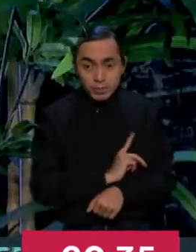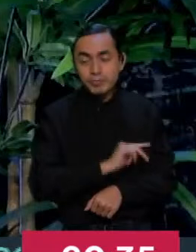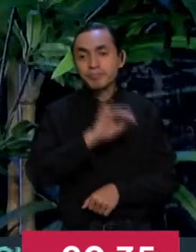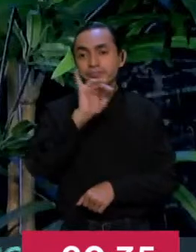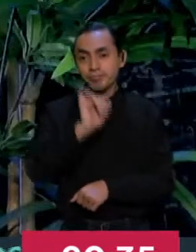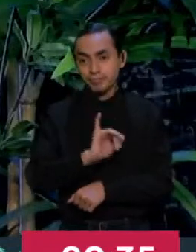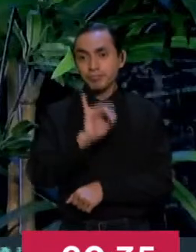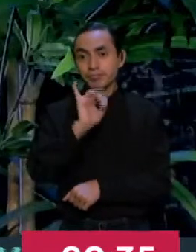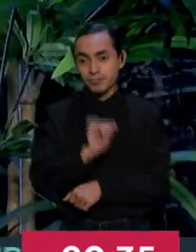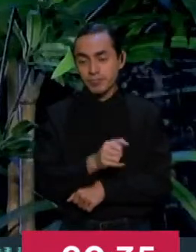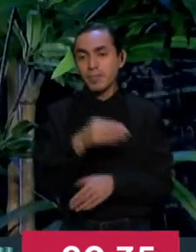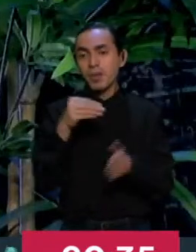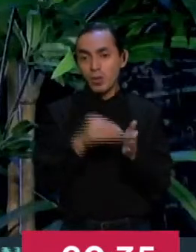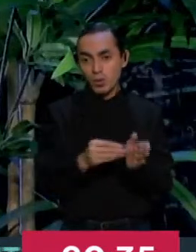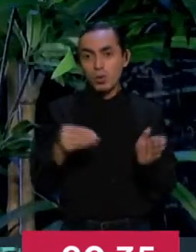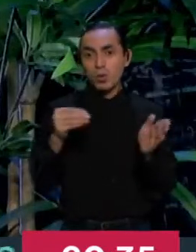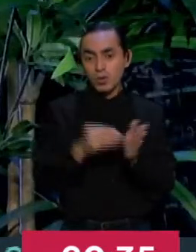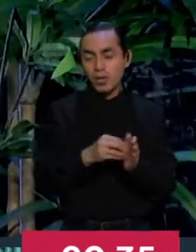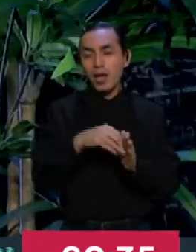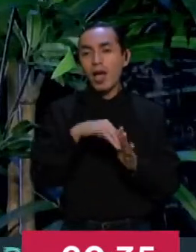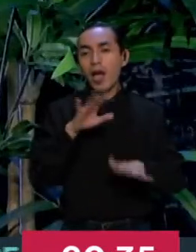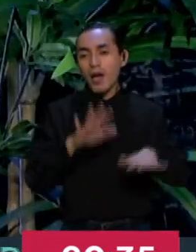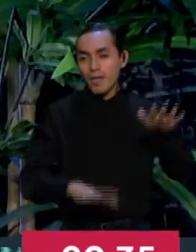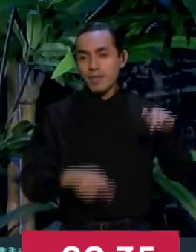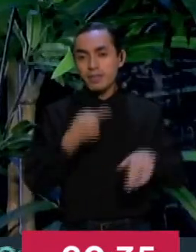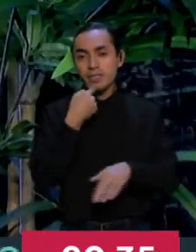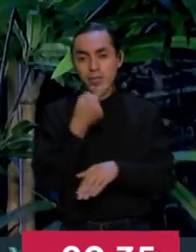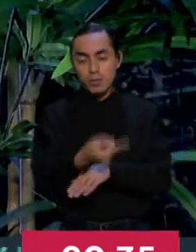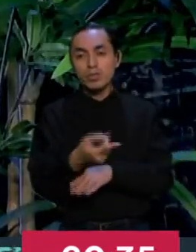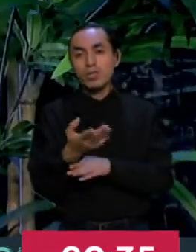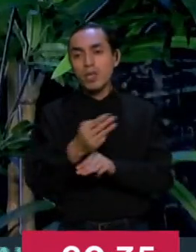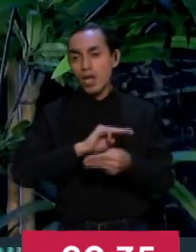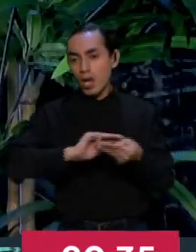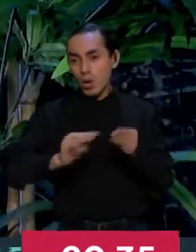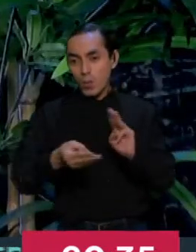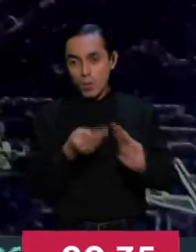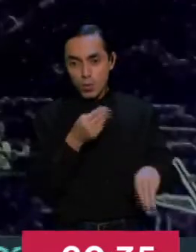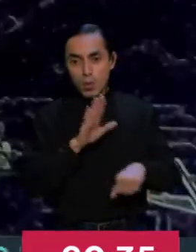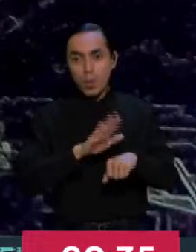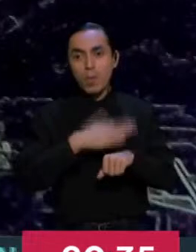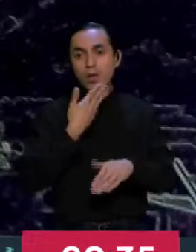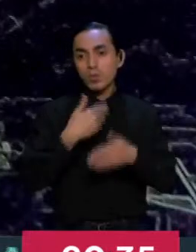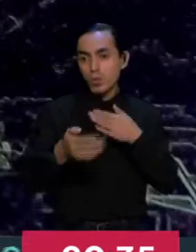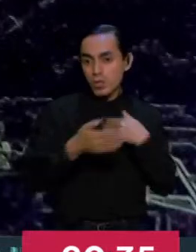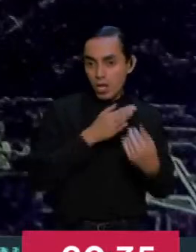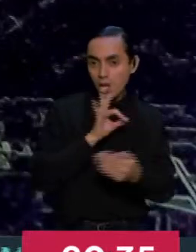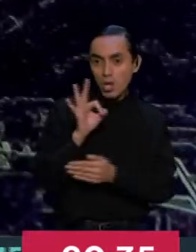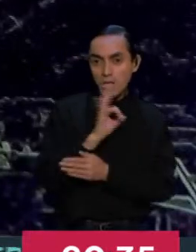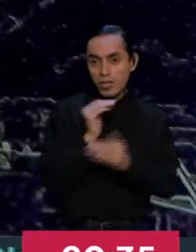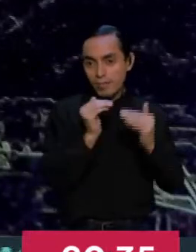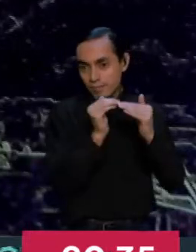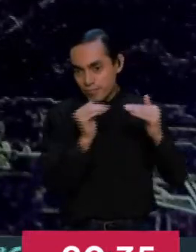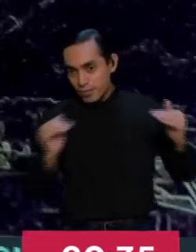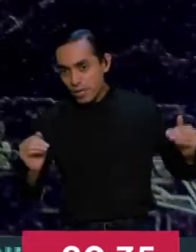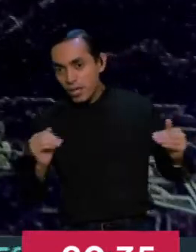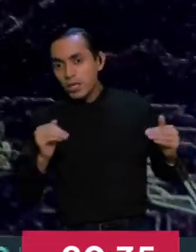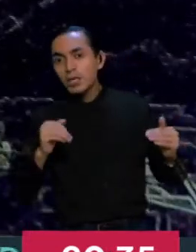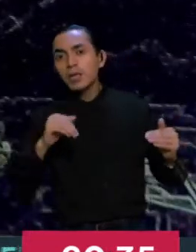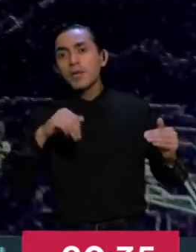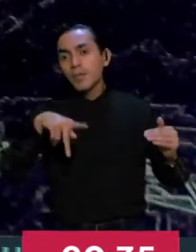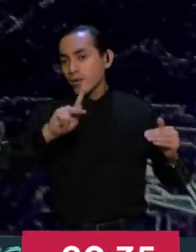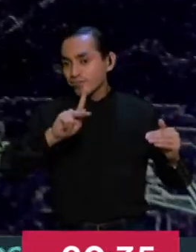actualidad todavía, aunque decimos que ya estamos en un mundo más moderno donde hay igualdad, todavía hay mucha